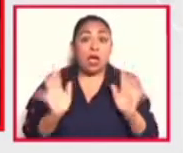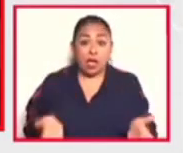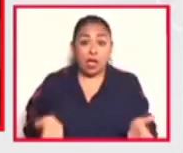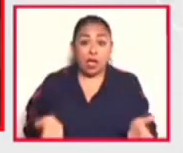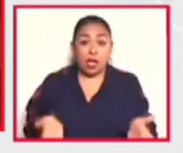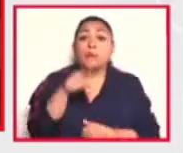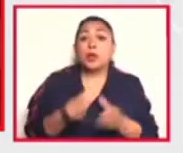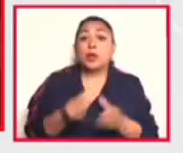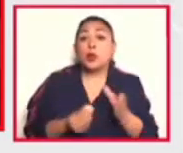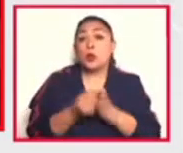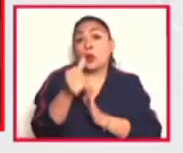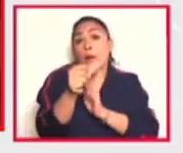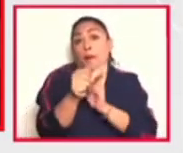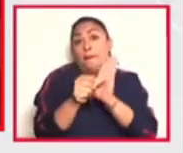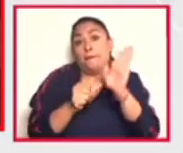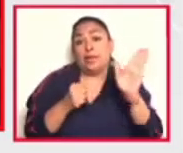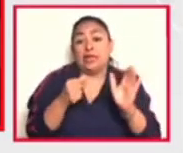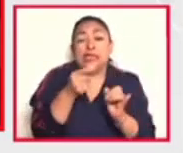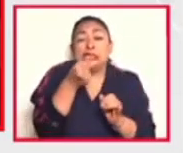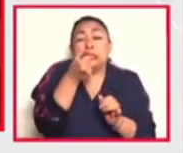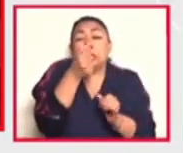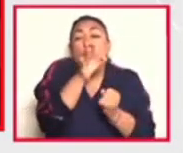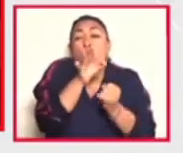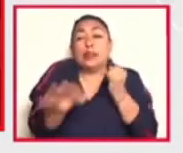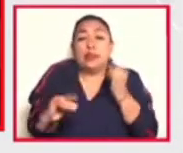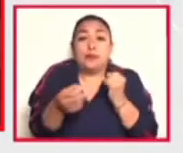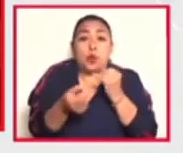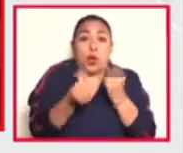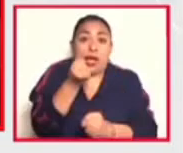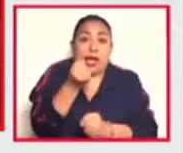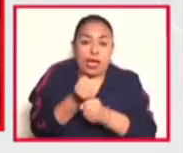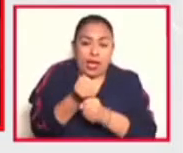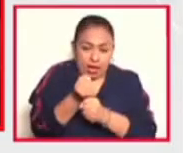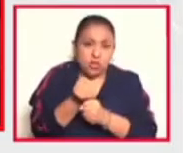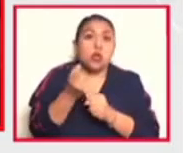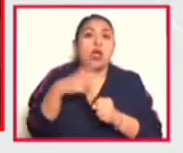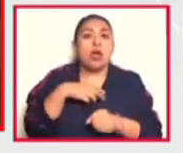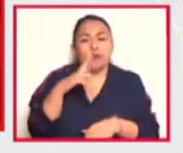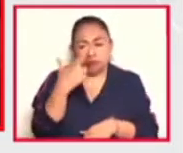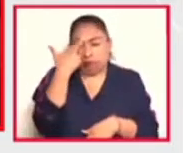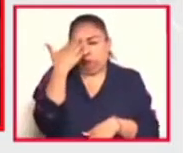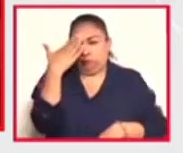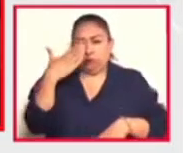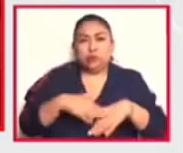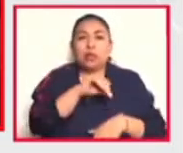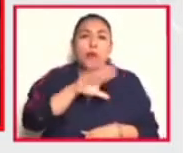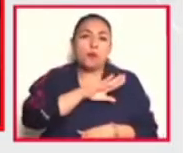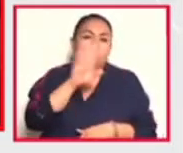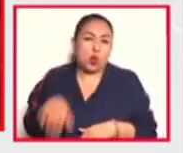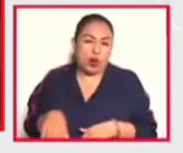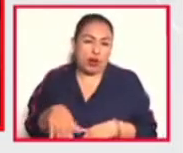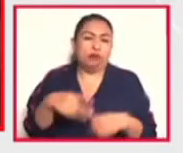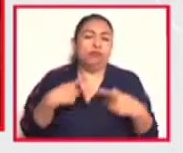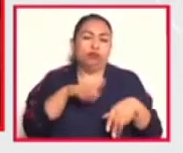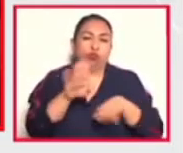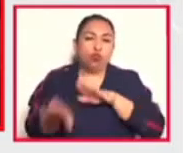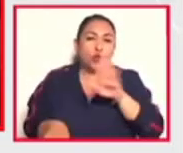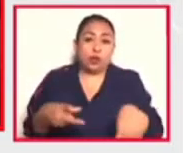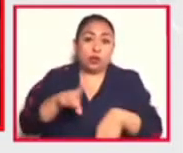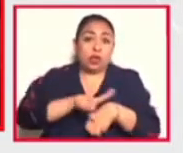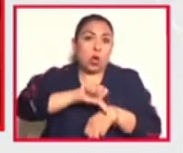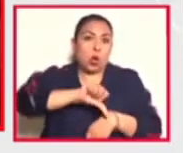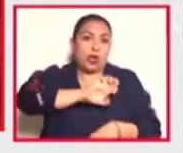nuevo mes, el penúltimo del año, y conmemorando a los muertos, a los fallecidos en este día tan especial